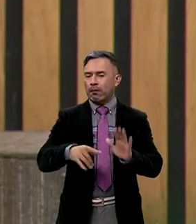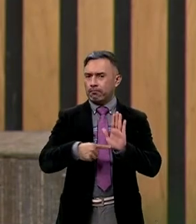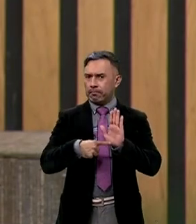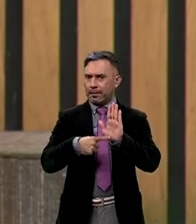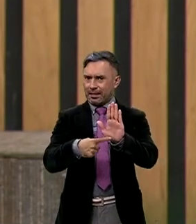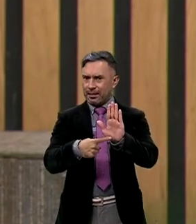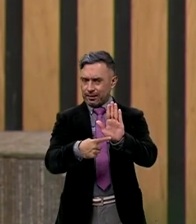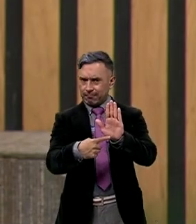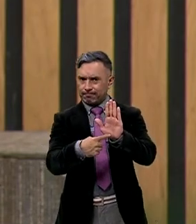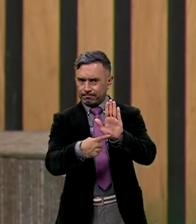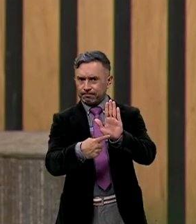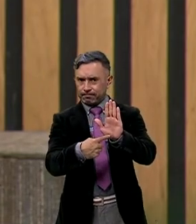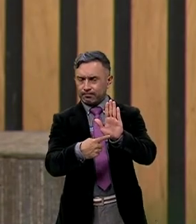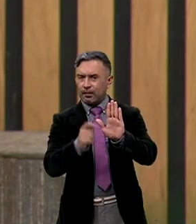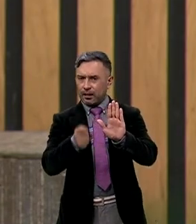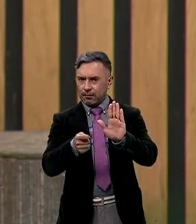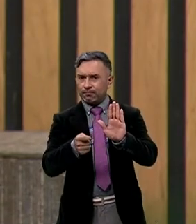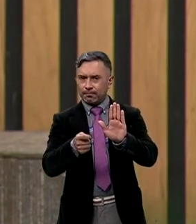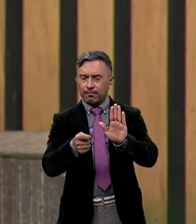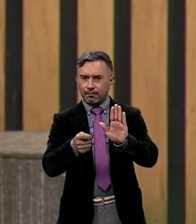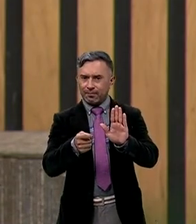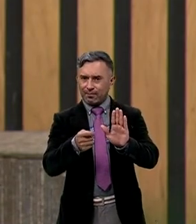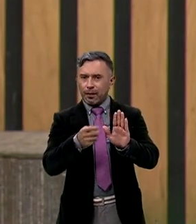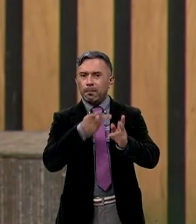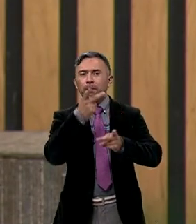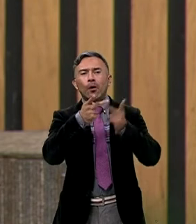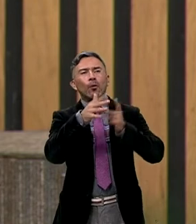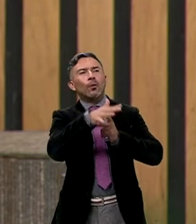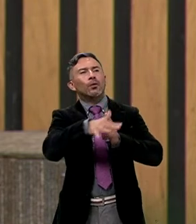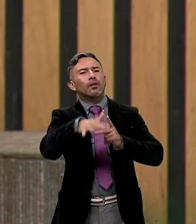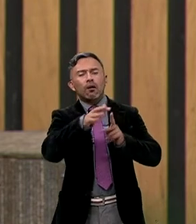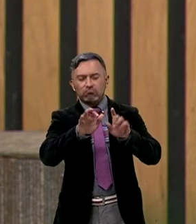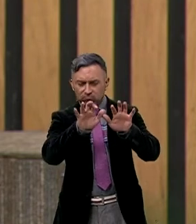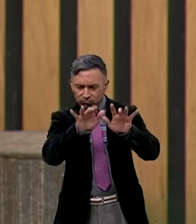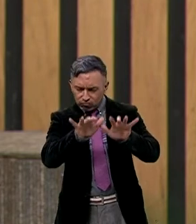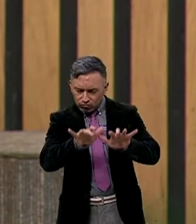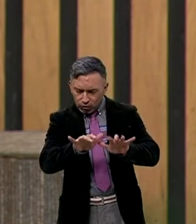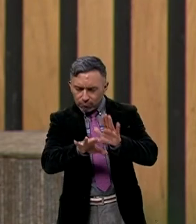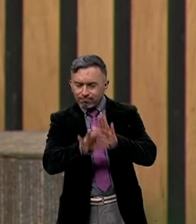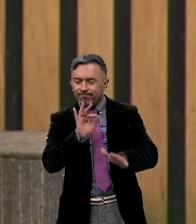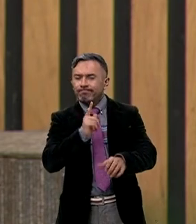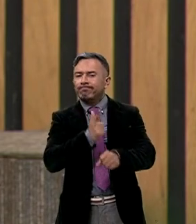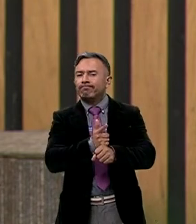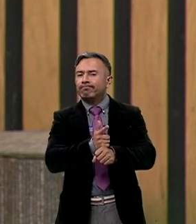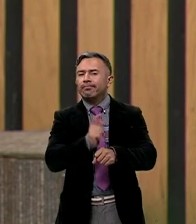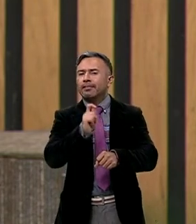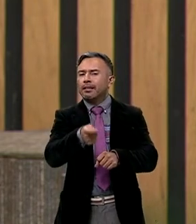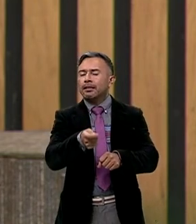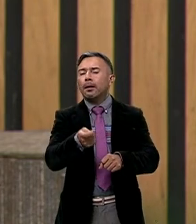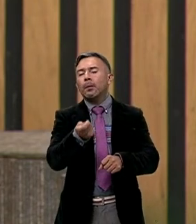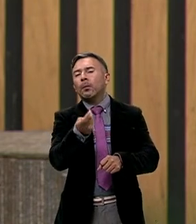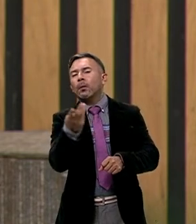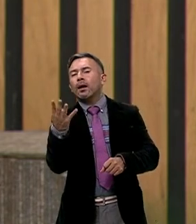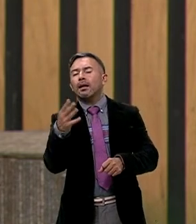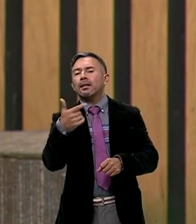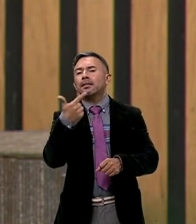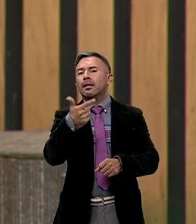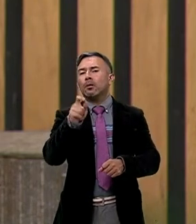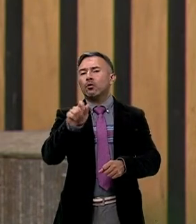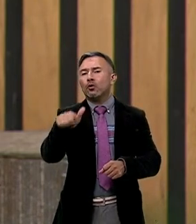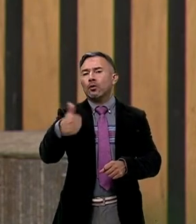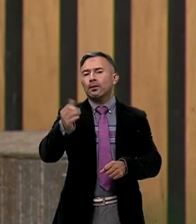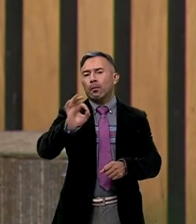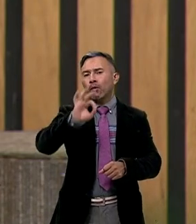conclusión de este ejercicio habla de una participación de 7.11 por